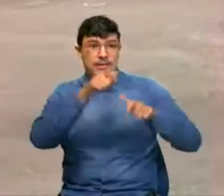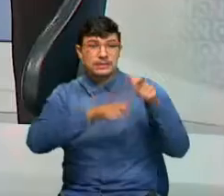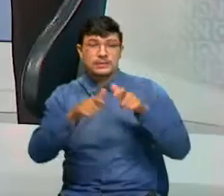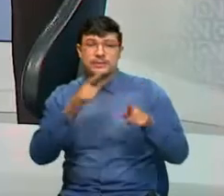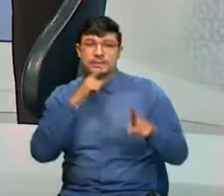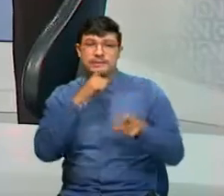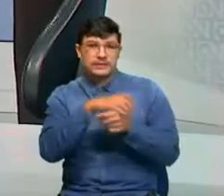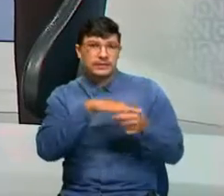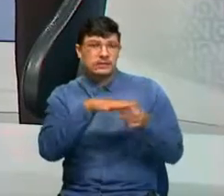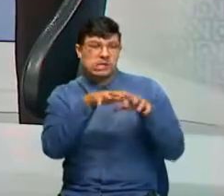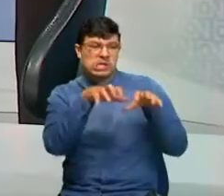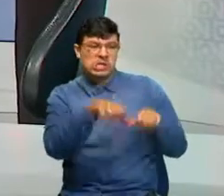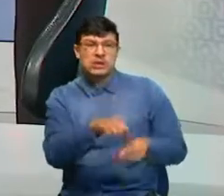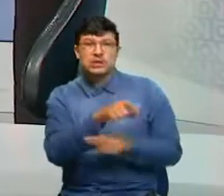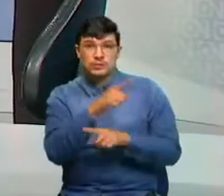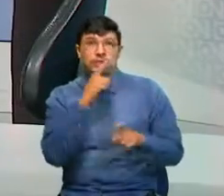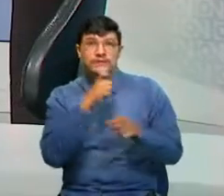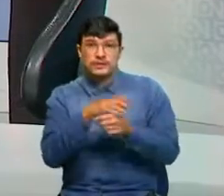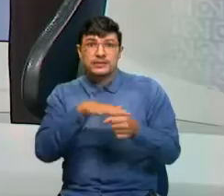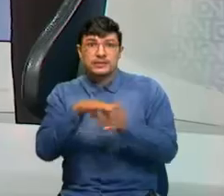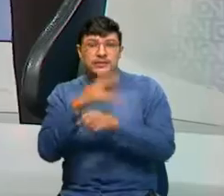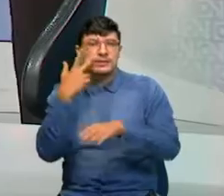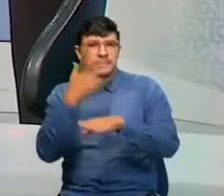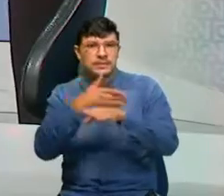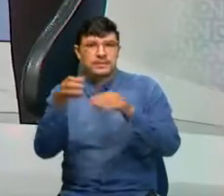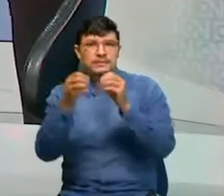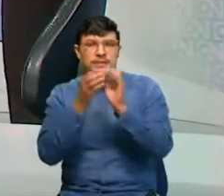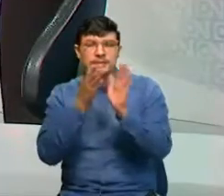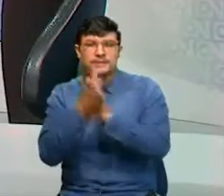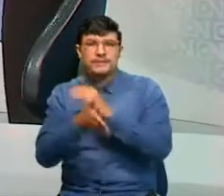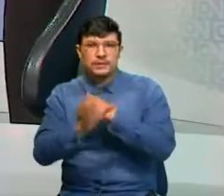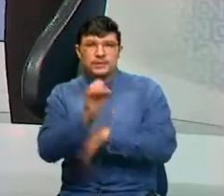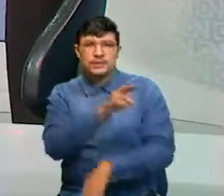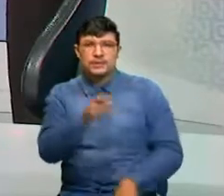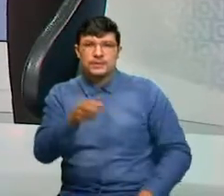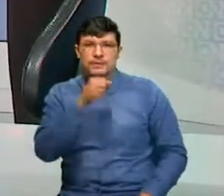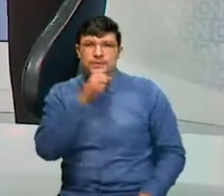situación se pone crítica. En Barranca Bermeja, Wilson Lozano, para Oriente Noticias.